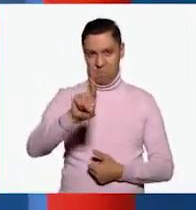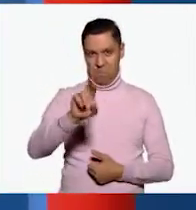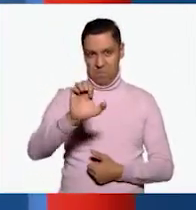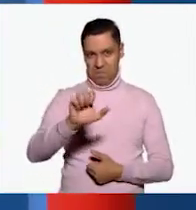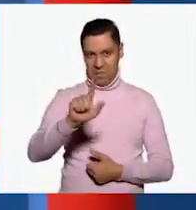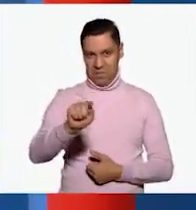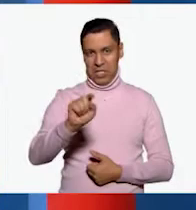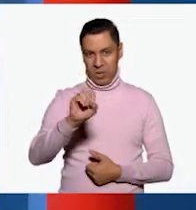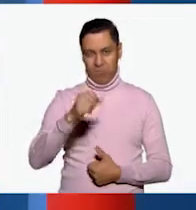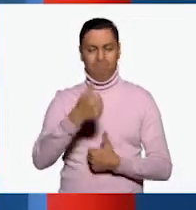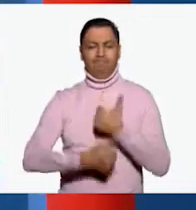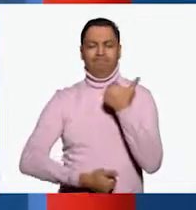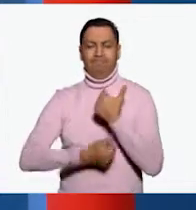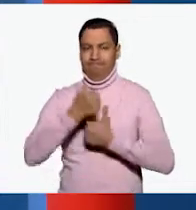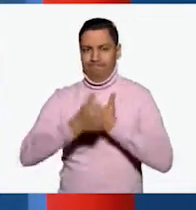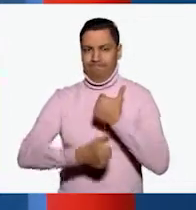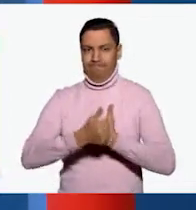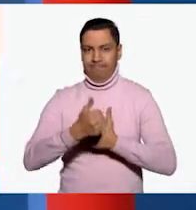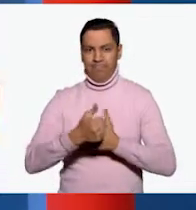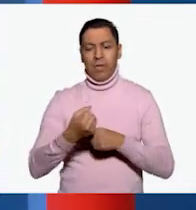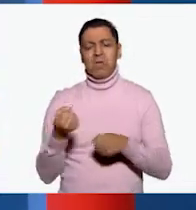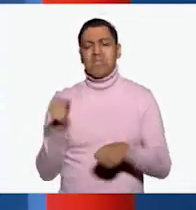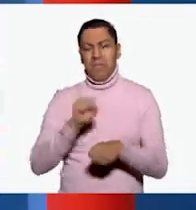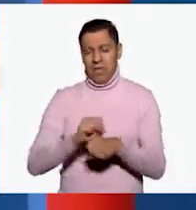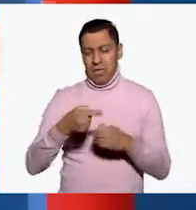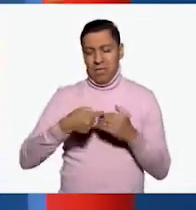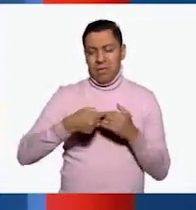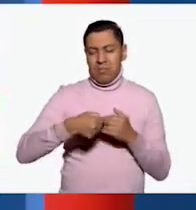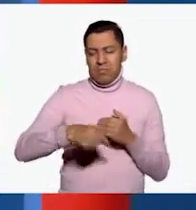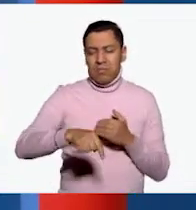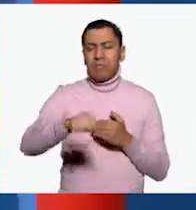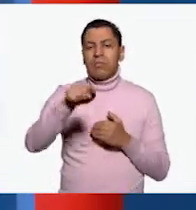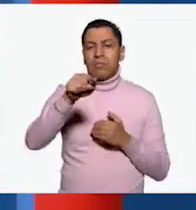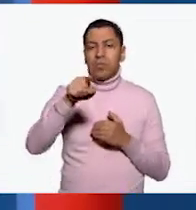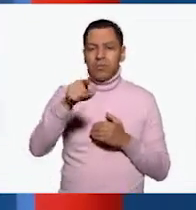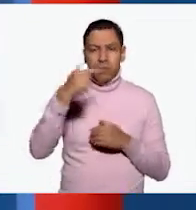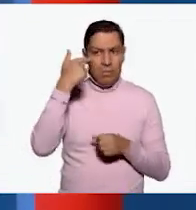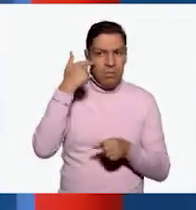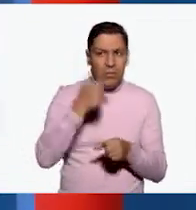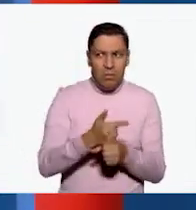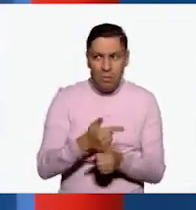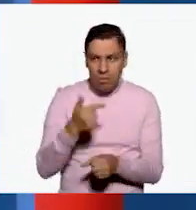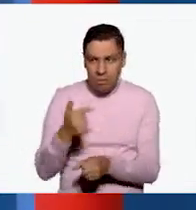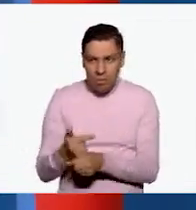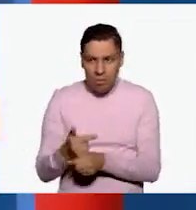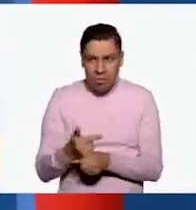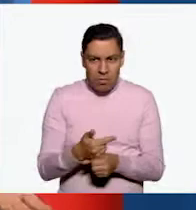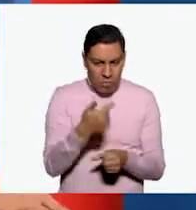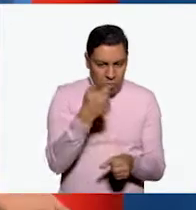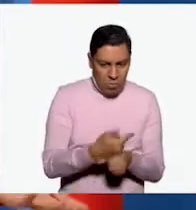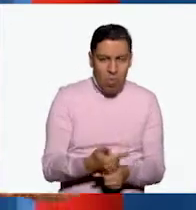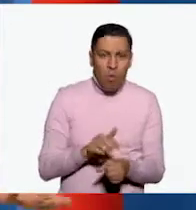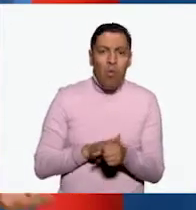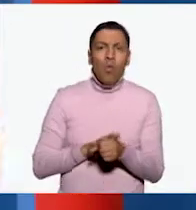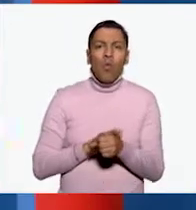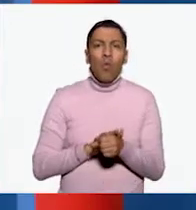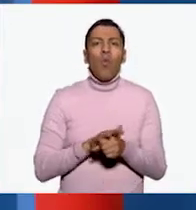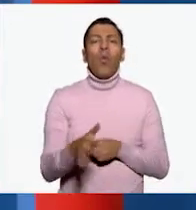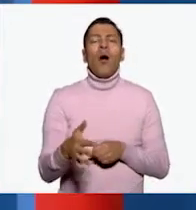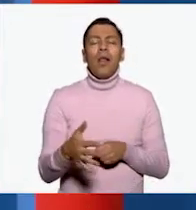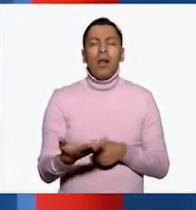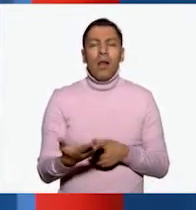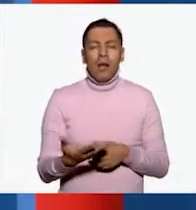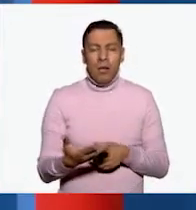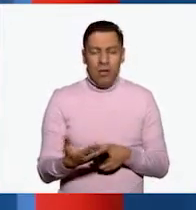semana identifiques situaciones que te provocan alguna emoción. Trata de reconocer qué emoción